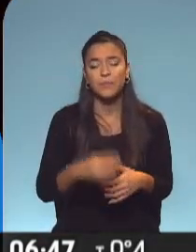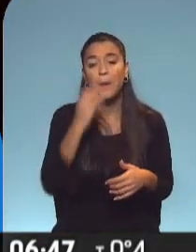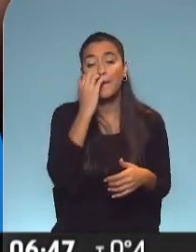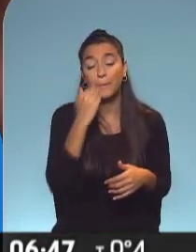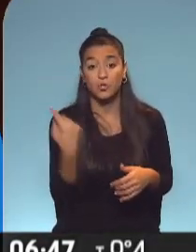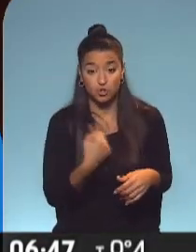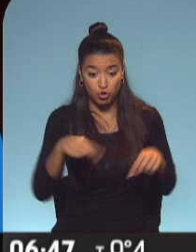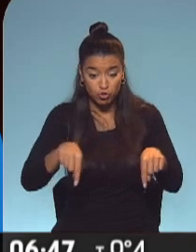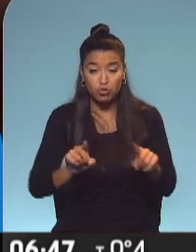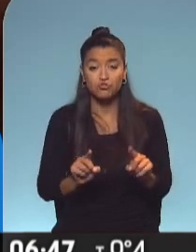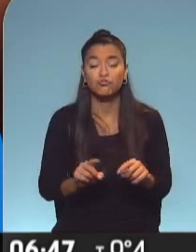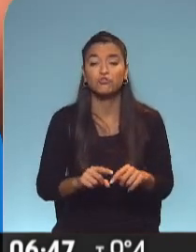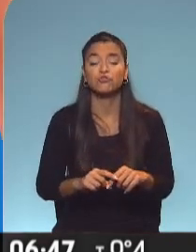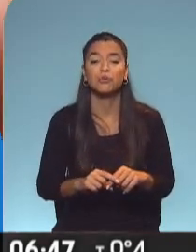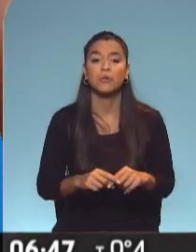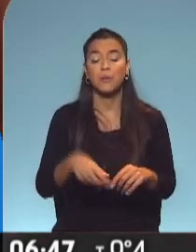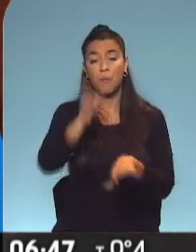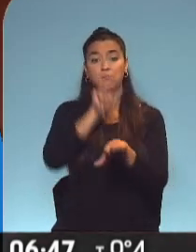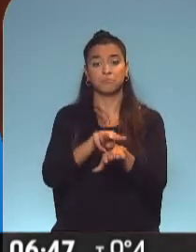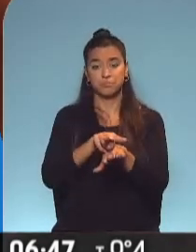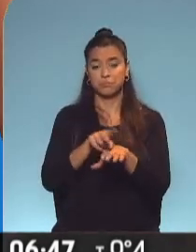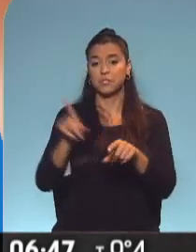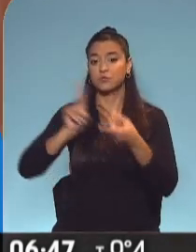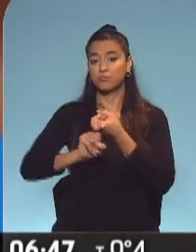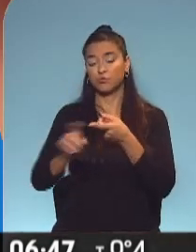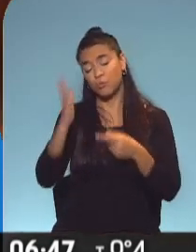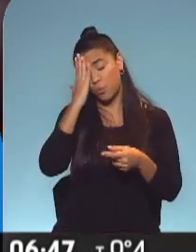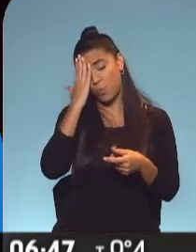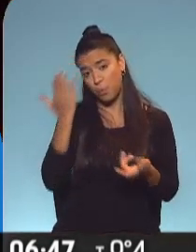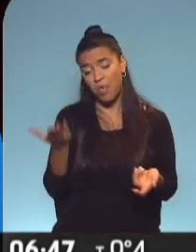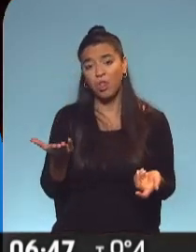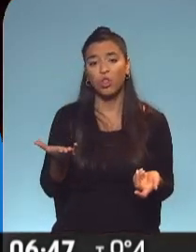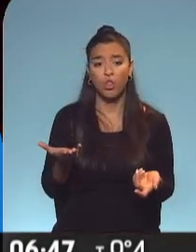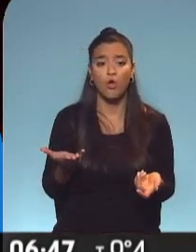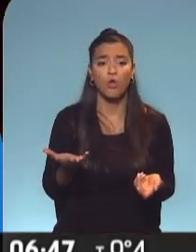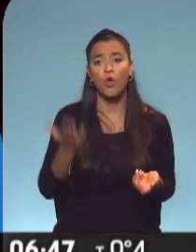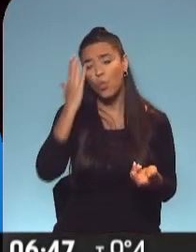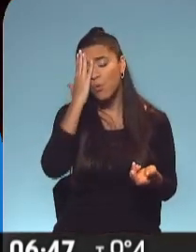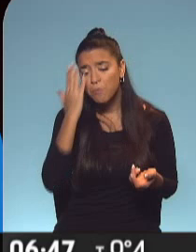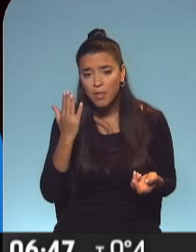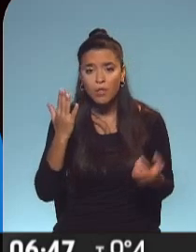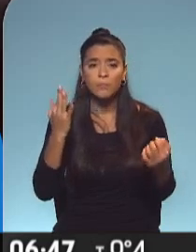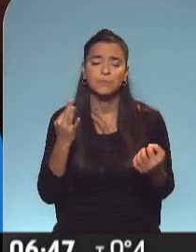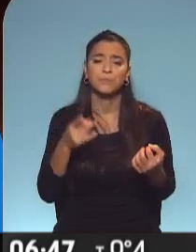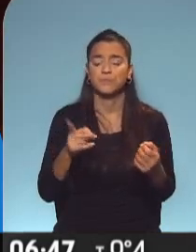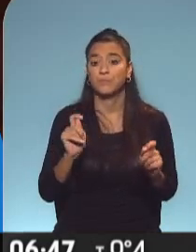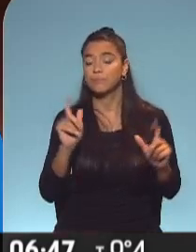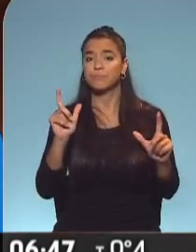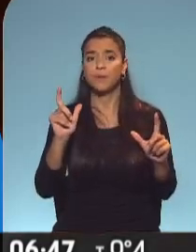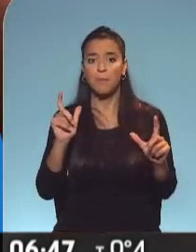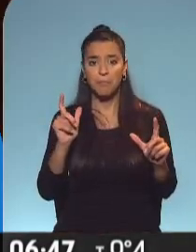Estábamos en ese momento recostados con mi marido, estábamos durmiendo y entre medio